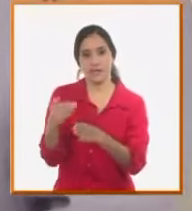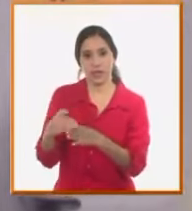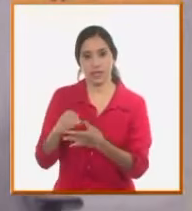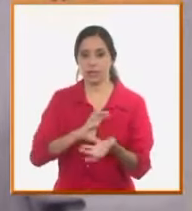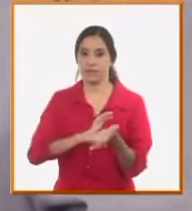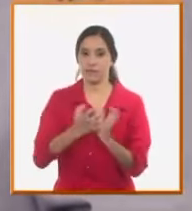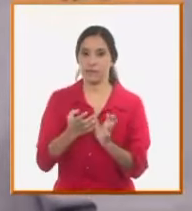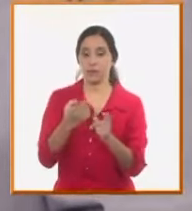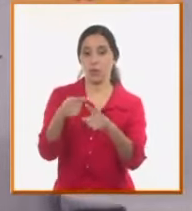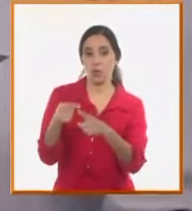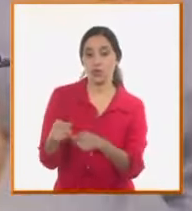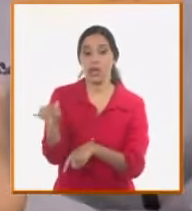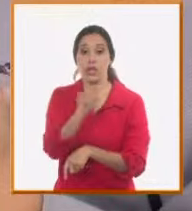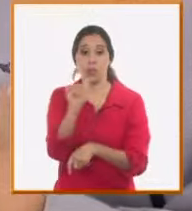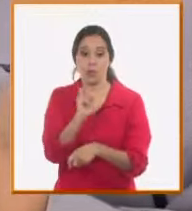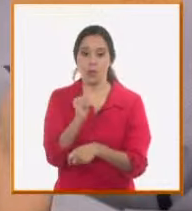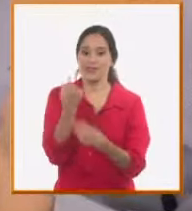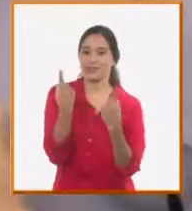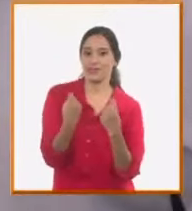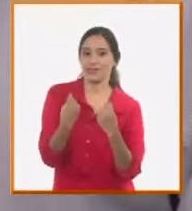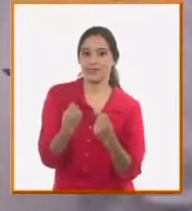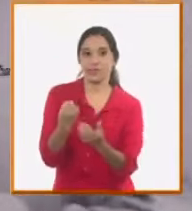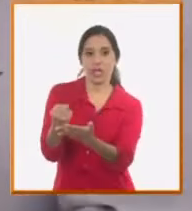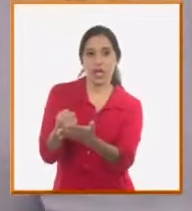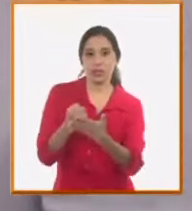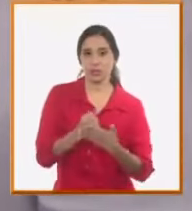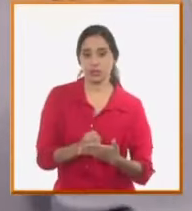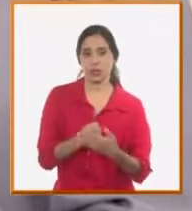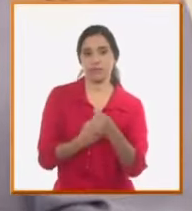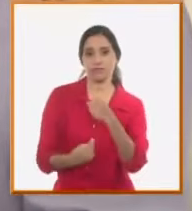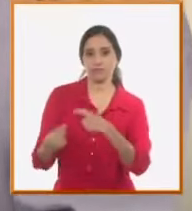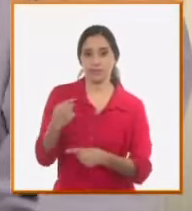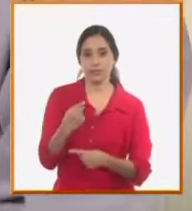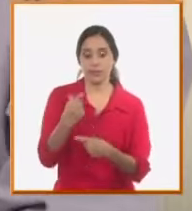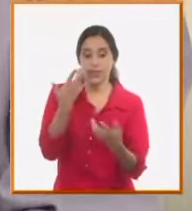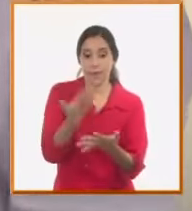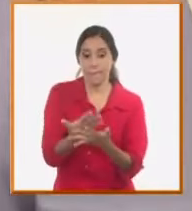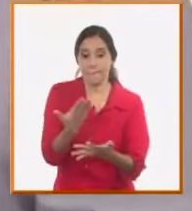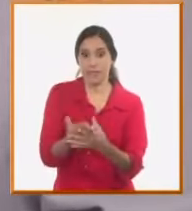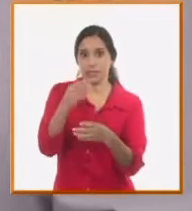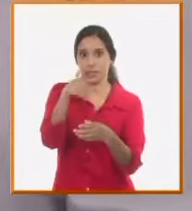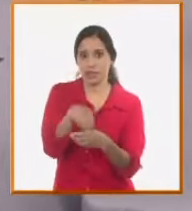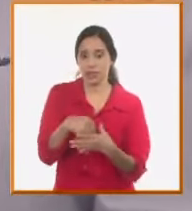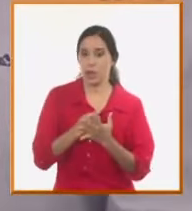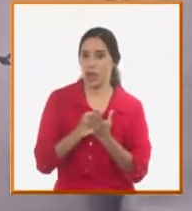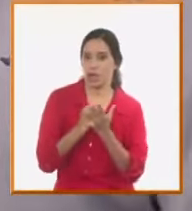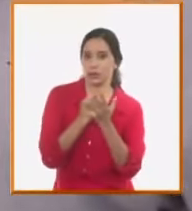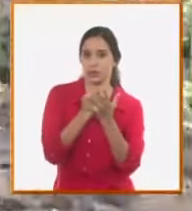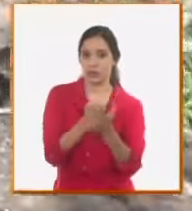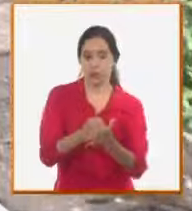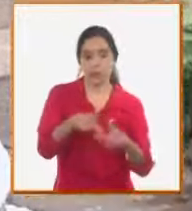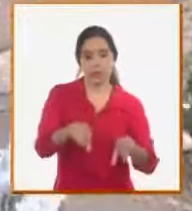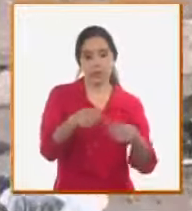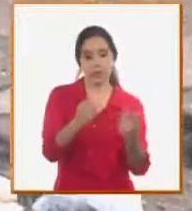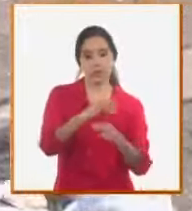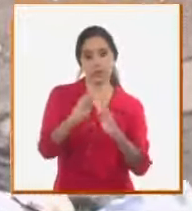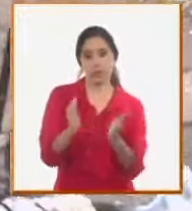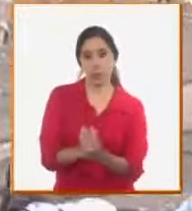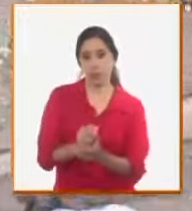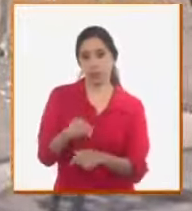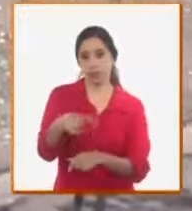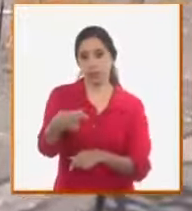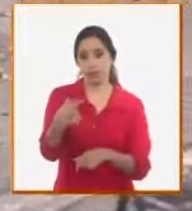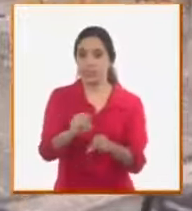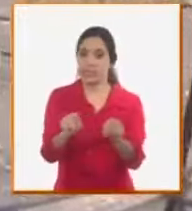acciones necesita apoyo. Y ahí es donde entra el PMA porque les da el apoyo que ellos necesitan para cumplir estas acciones, sea sistema de